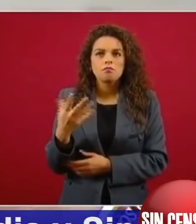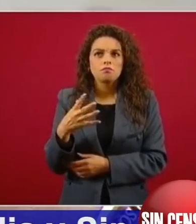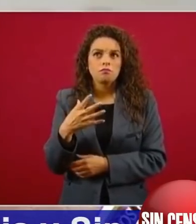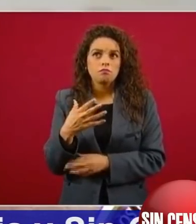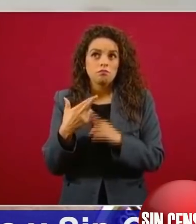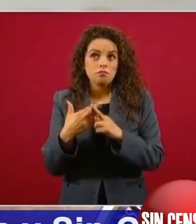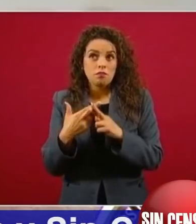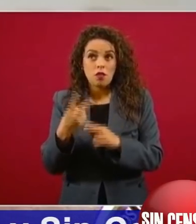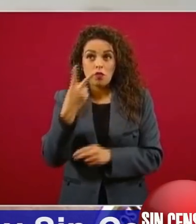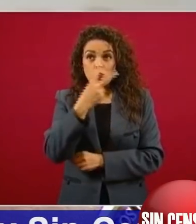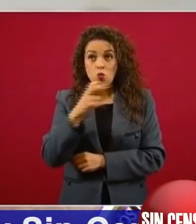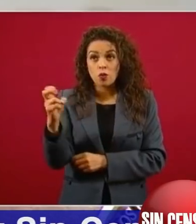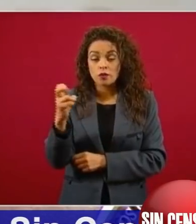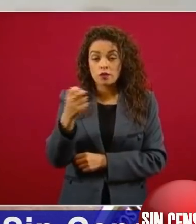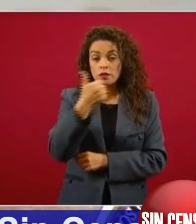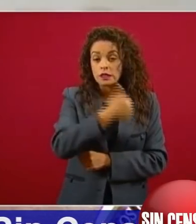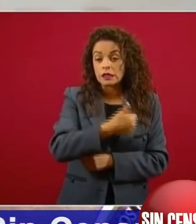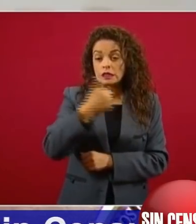266